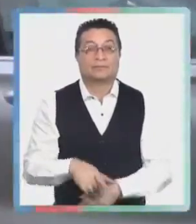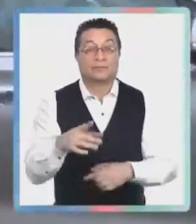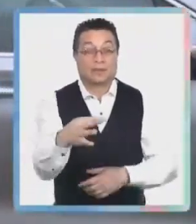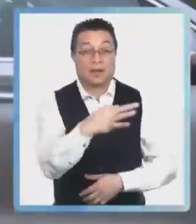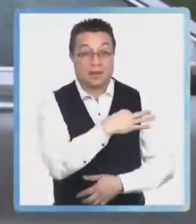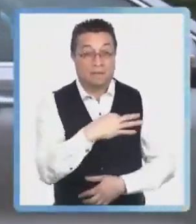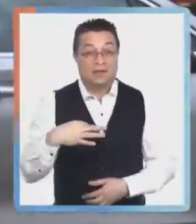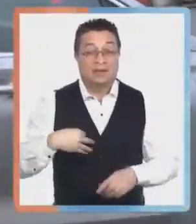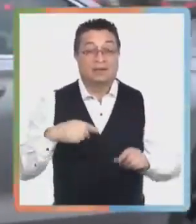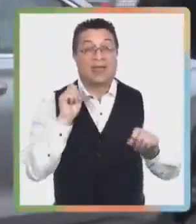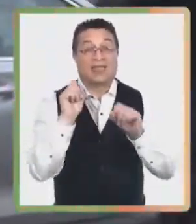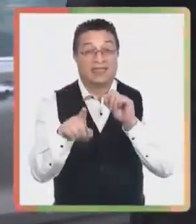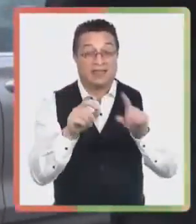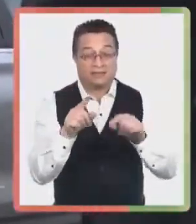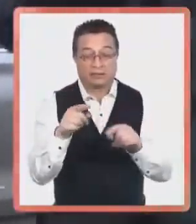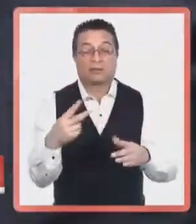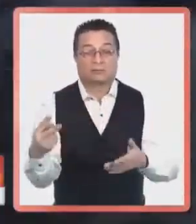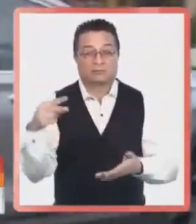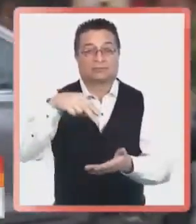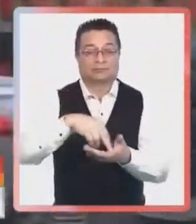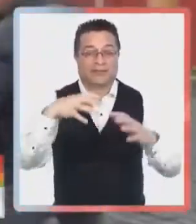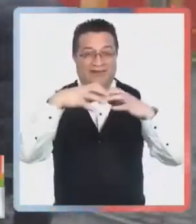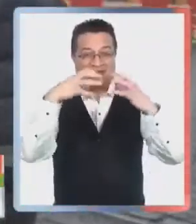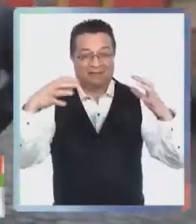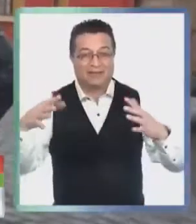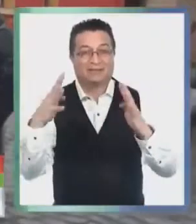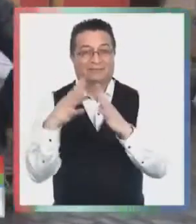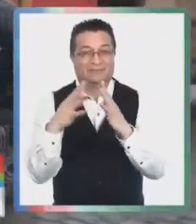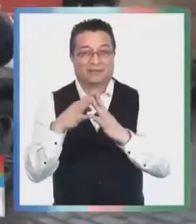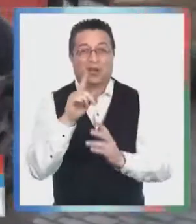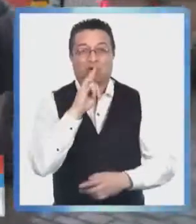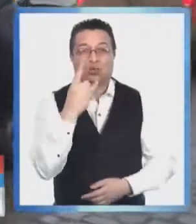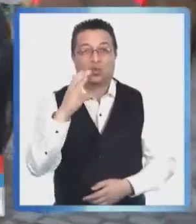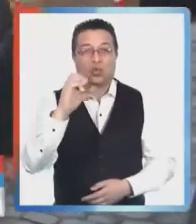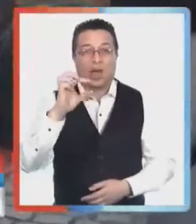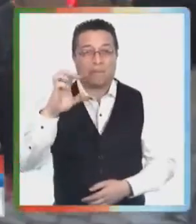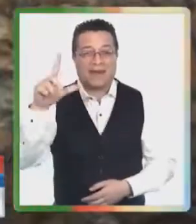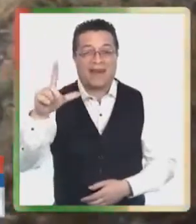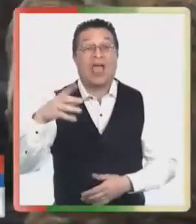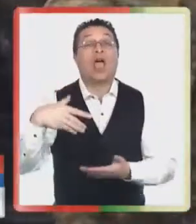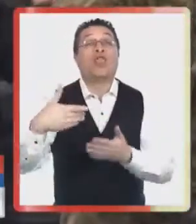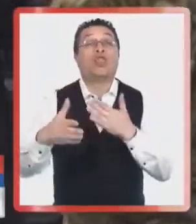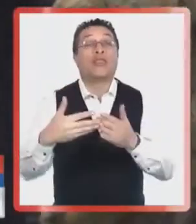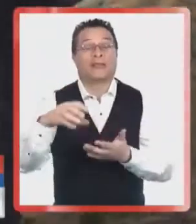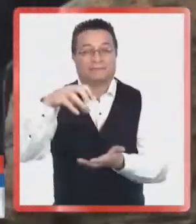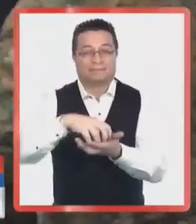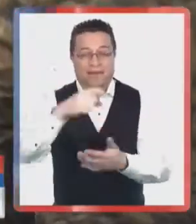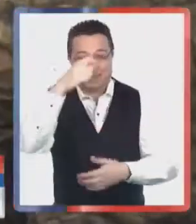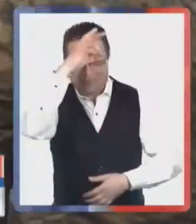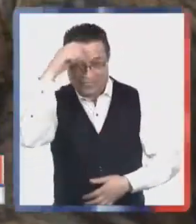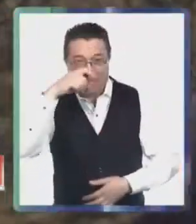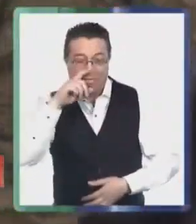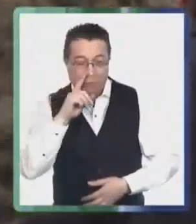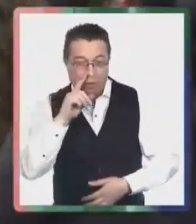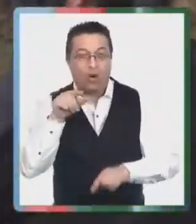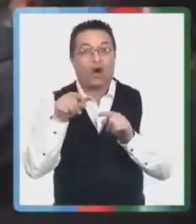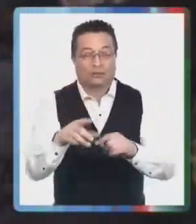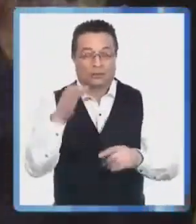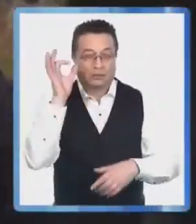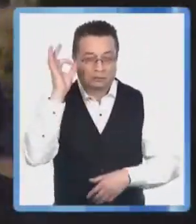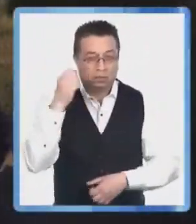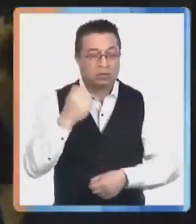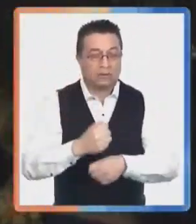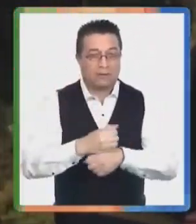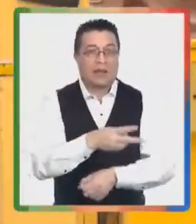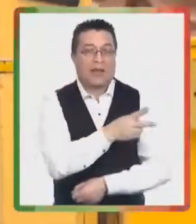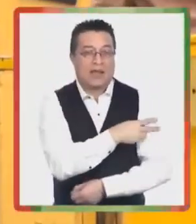La ministra de Defensa arribó al destacamento de montaña número 8 Tucapel en la ciudad de Temuco, regimiento donde sostuvo reuniones de trabajo